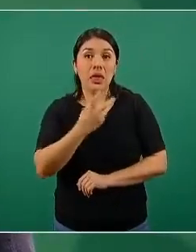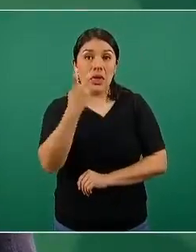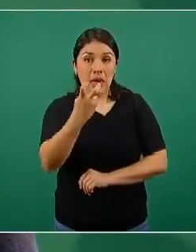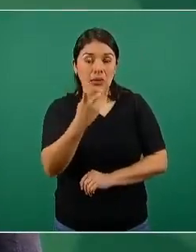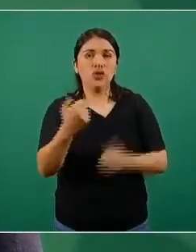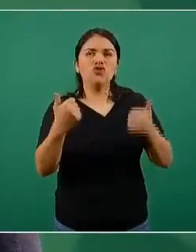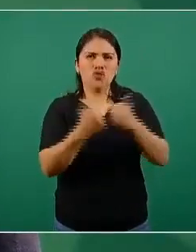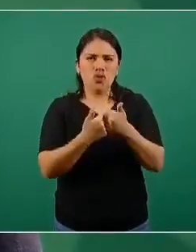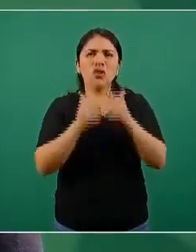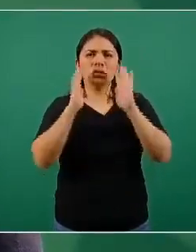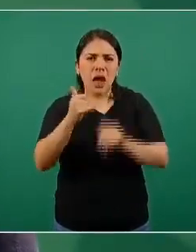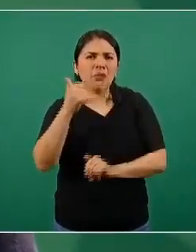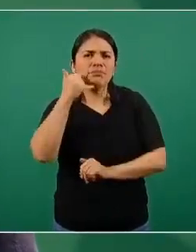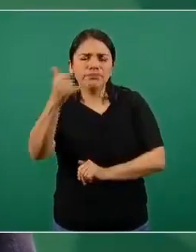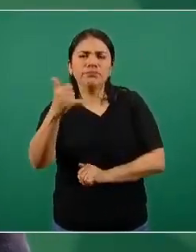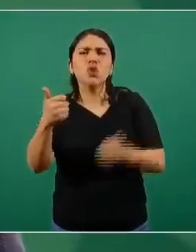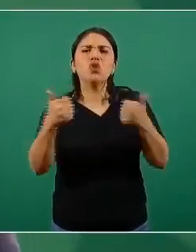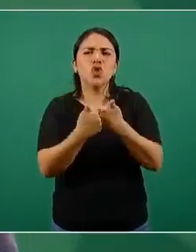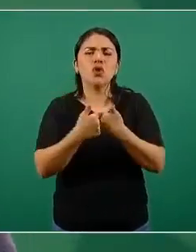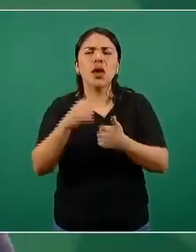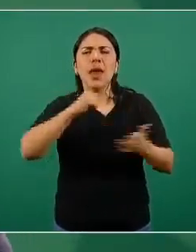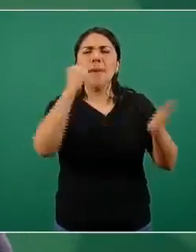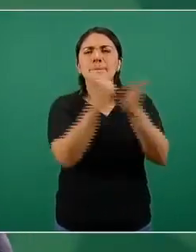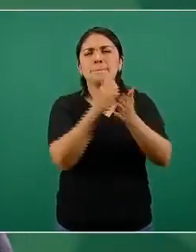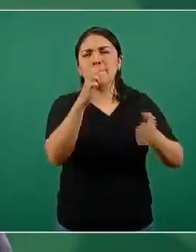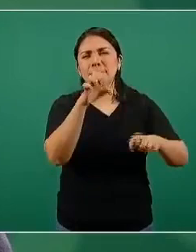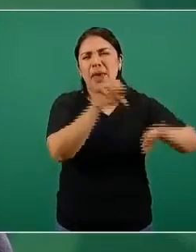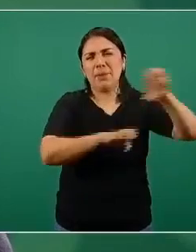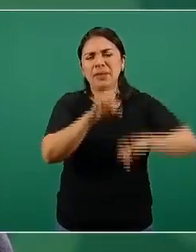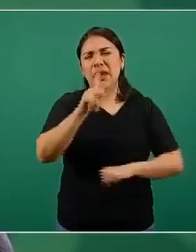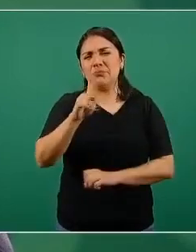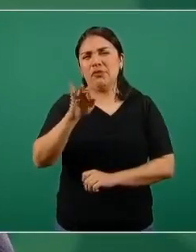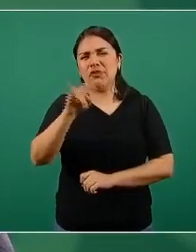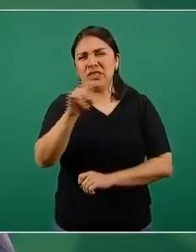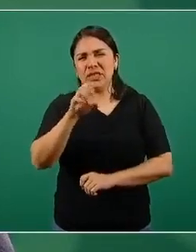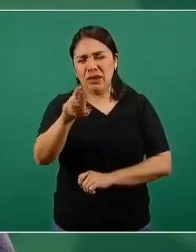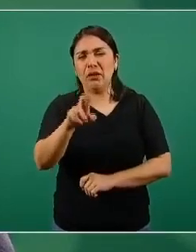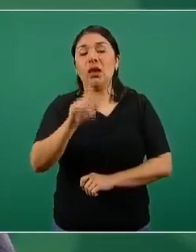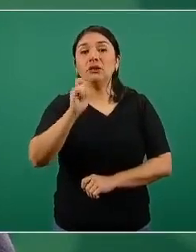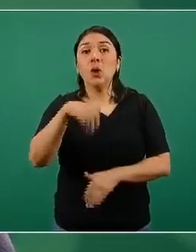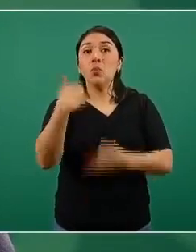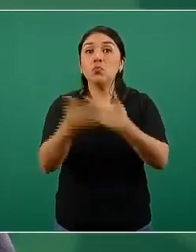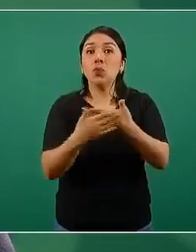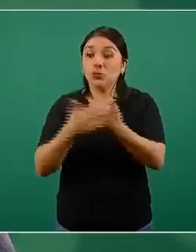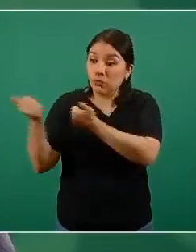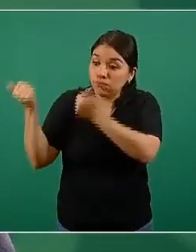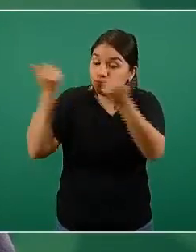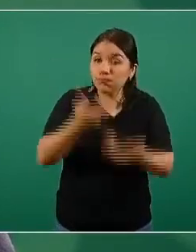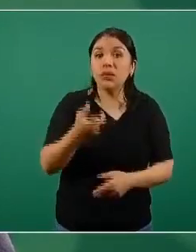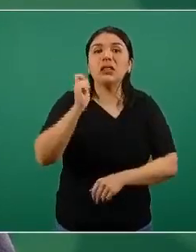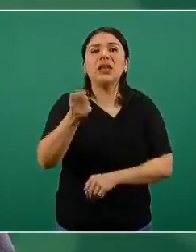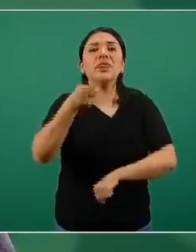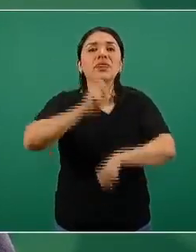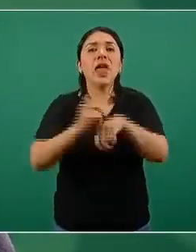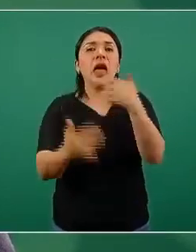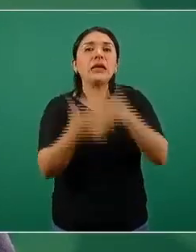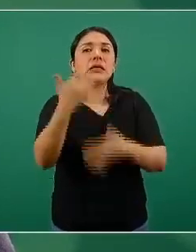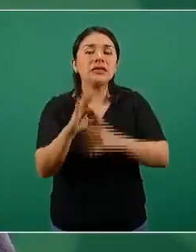la comunicación oficial por parte de Pfizer, que el siguiente embarque llega el 15 de